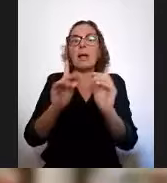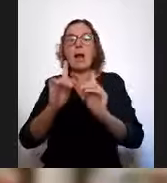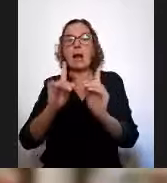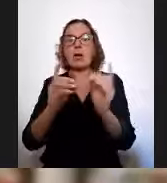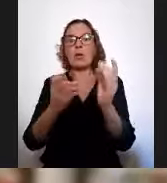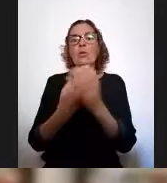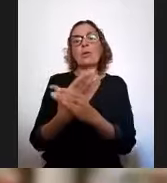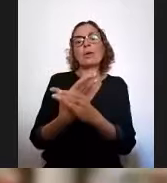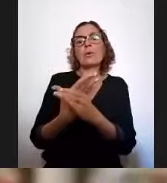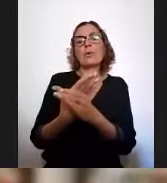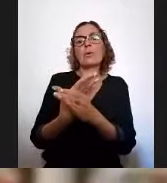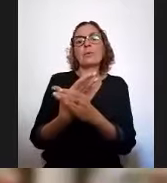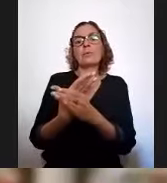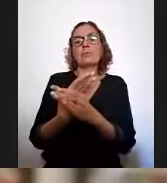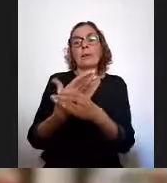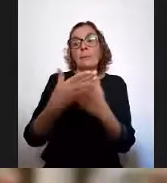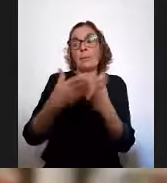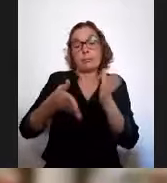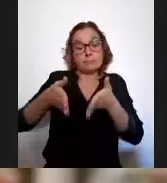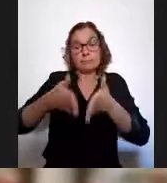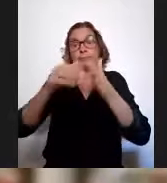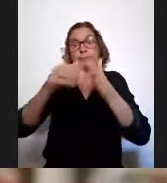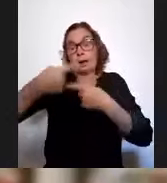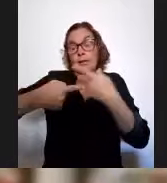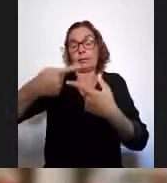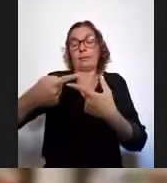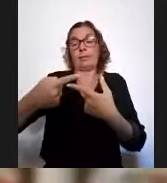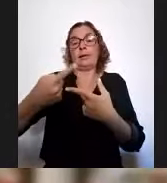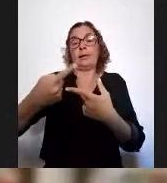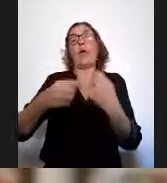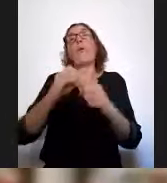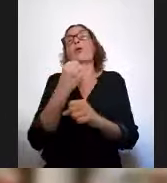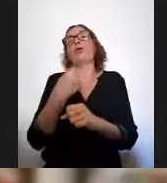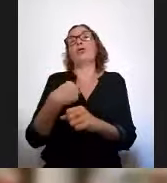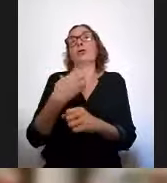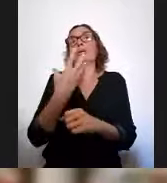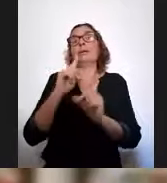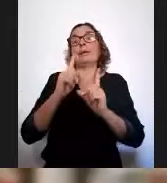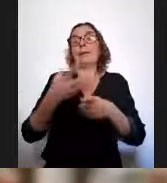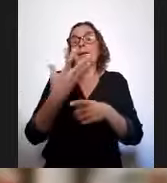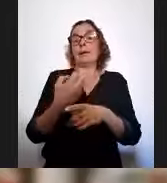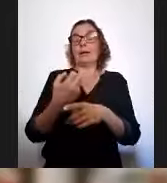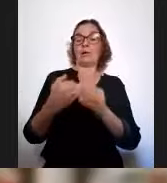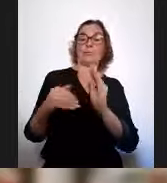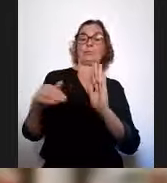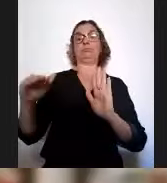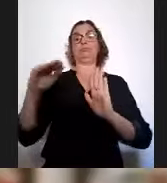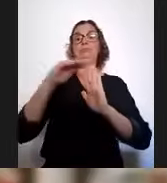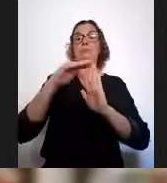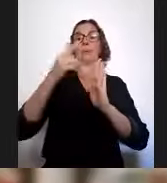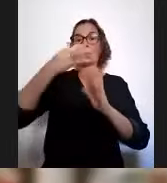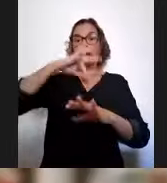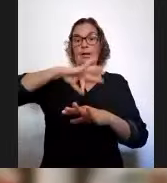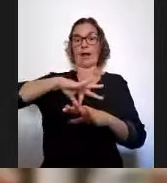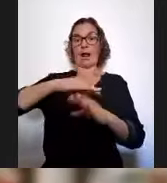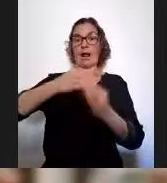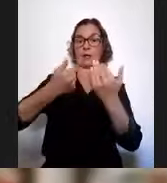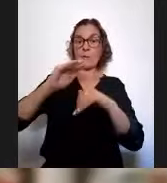para salir adelante. O porque quiero aumentar el nivel de ingresos que tengo. O